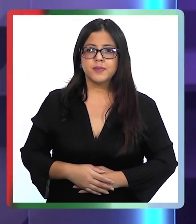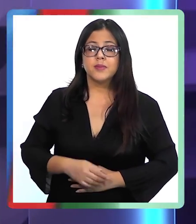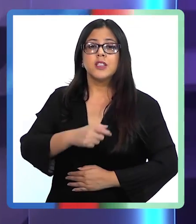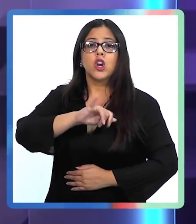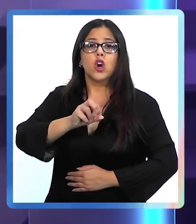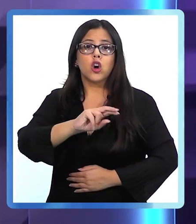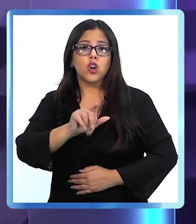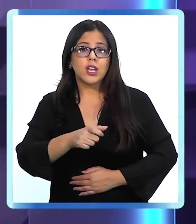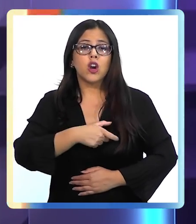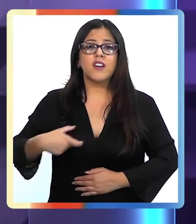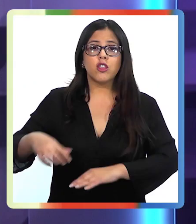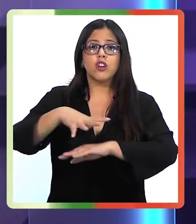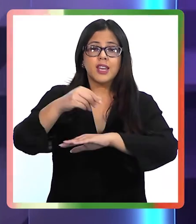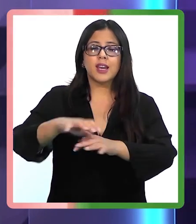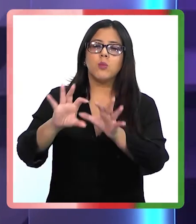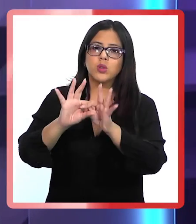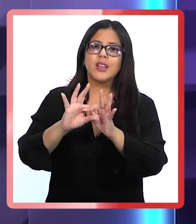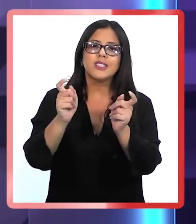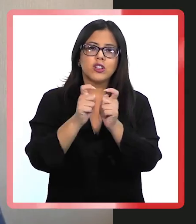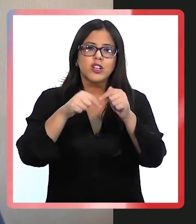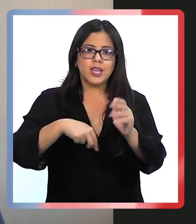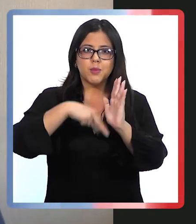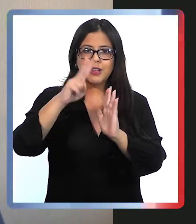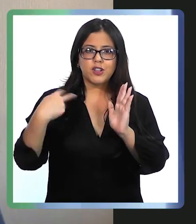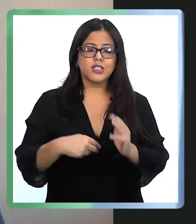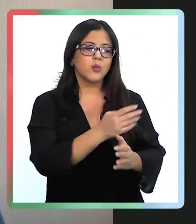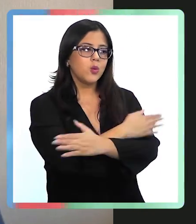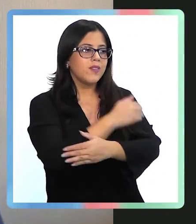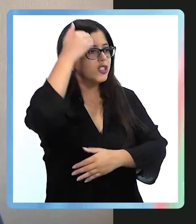Parinacota, muchísimas gracias por este contacto con Portavoz Noticias. Un abrazo, Carlos, que les vaya muy bien.